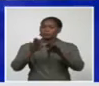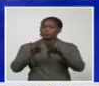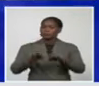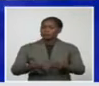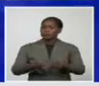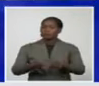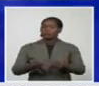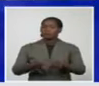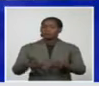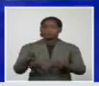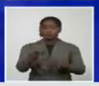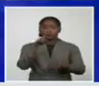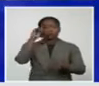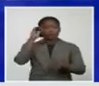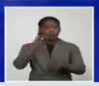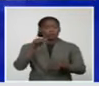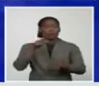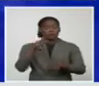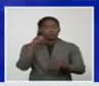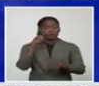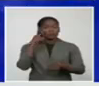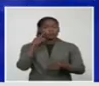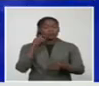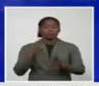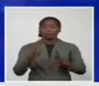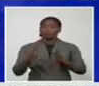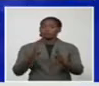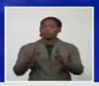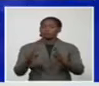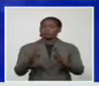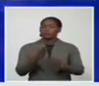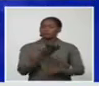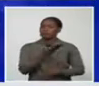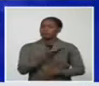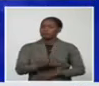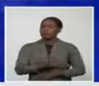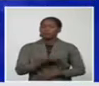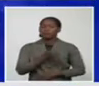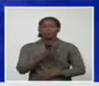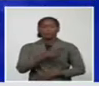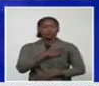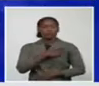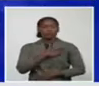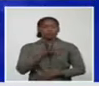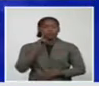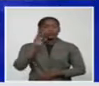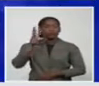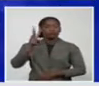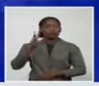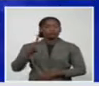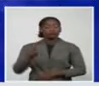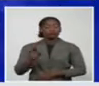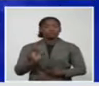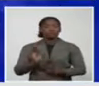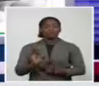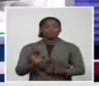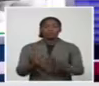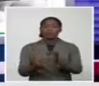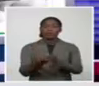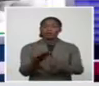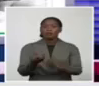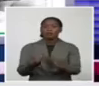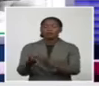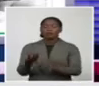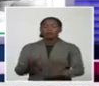usted lo decía, hoy es una jornada luctuosa, triste, con cifras preocupantes. Al cierre del día de ayer, la Nación